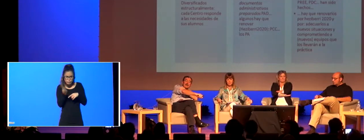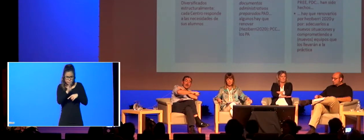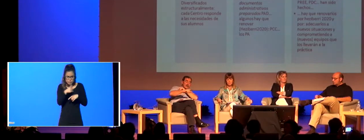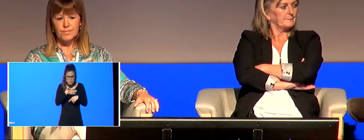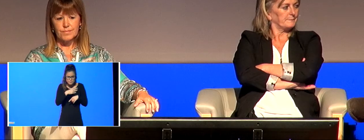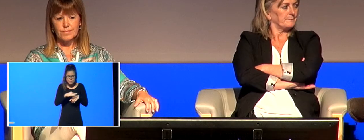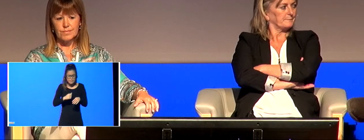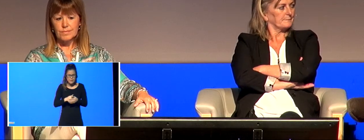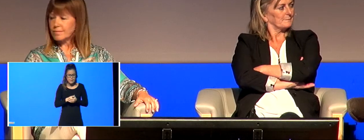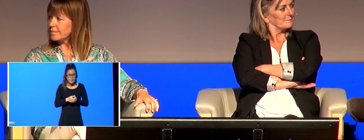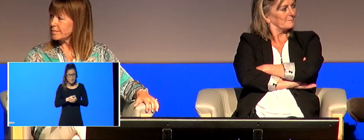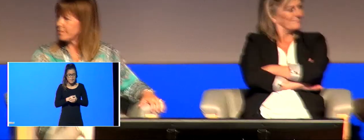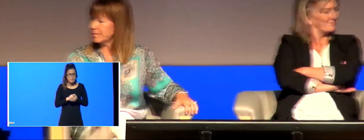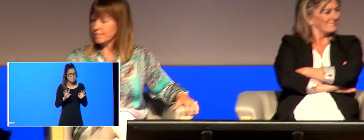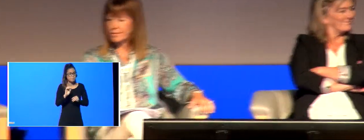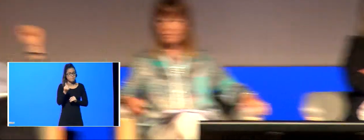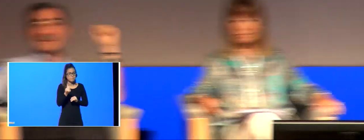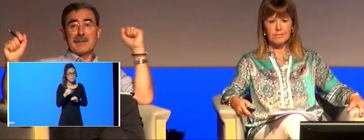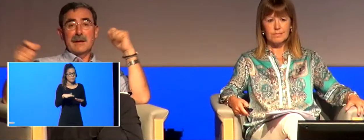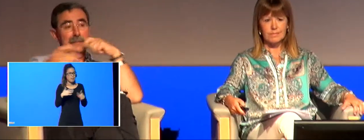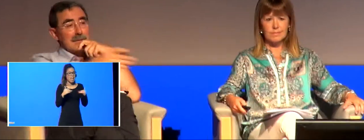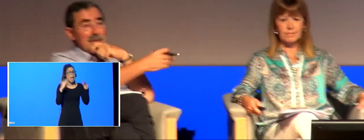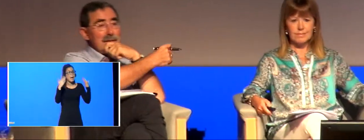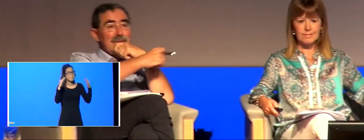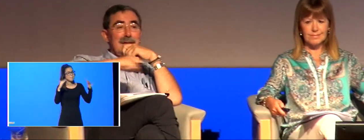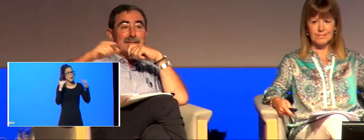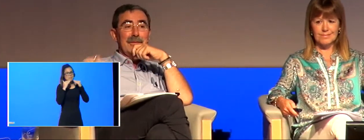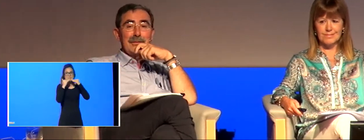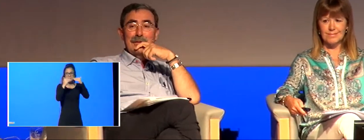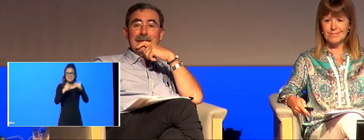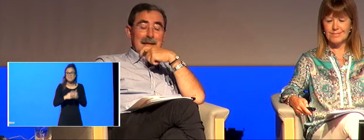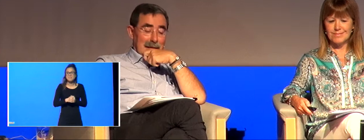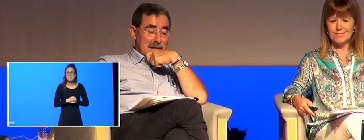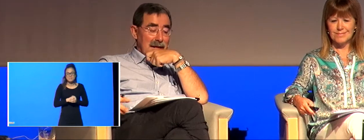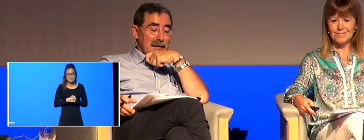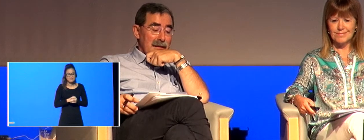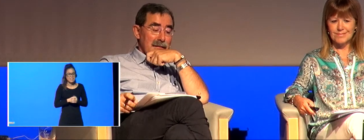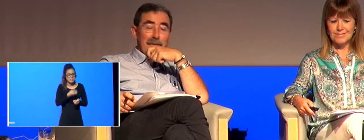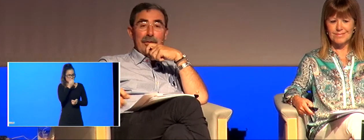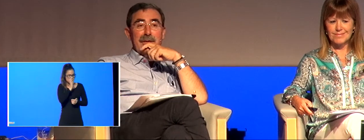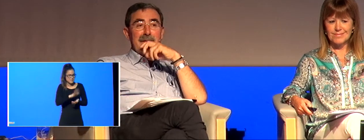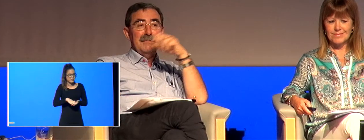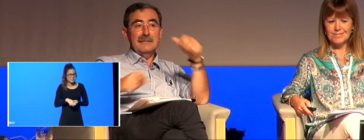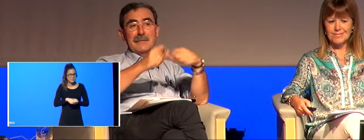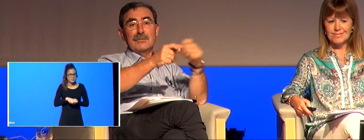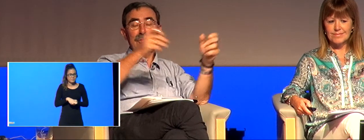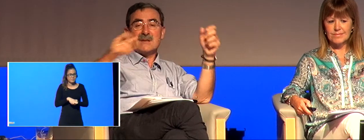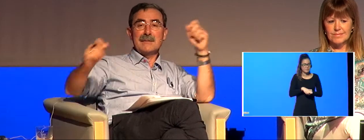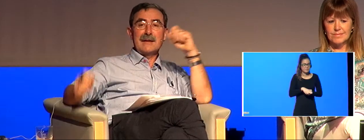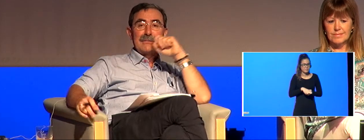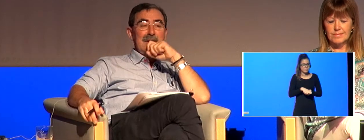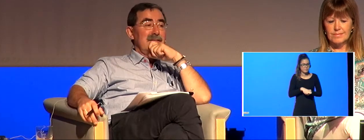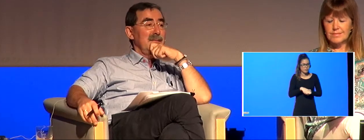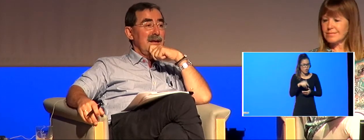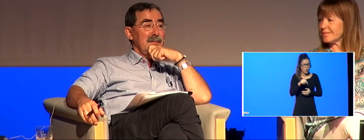en el doc. Bueno, primero agradecer los aplausos. Está bien, eso que ha dicho antes Monzón, está bien. Hoy, en un WhatsApp que